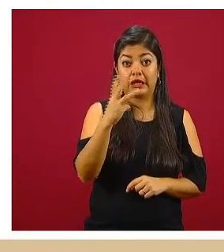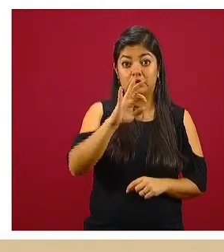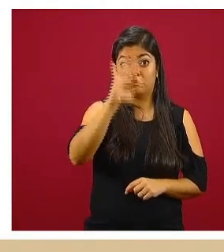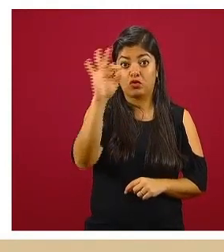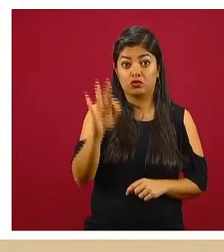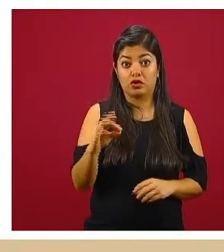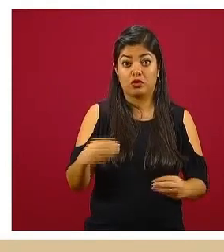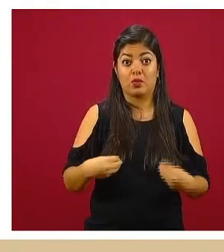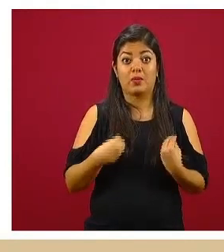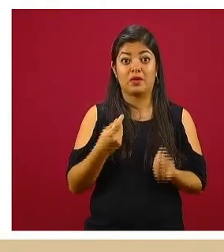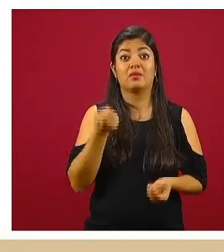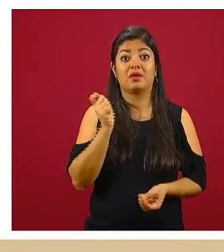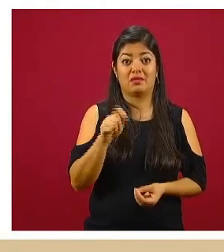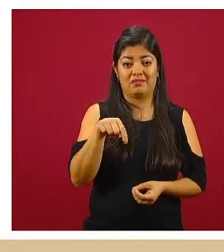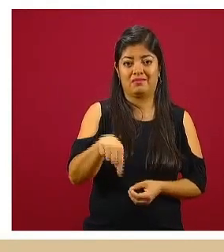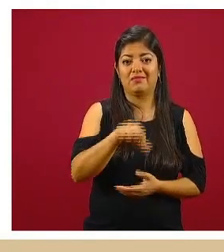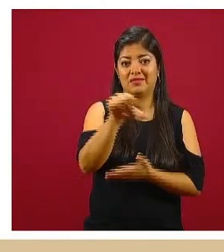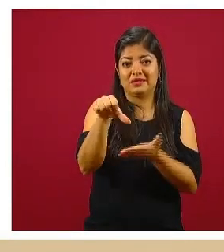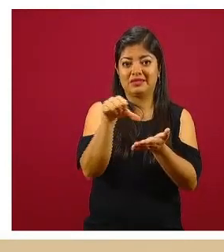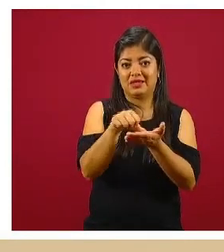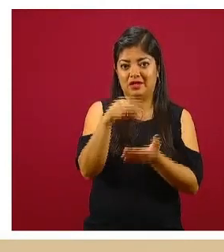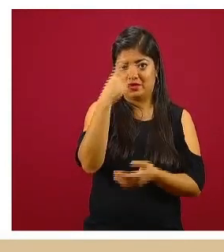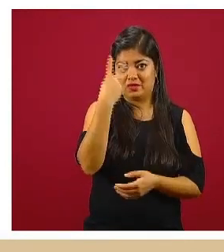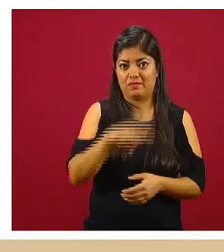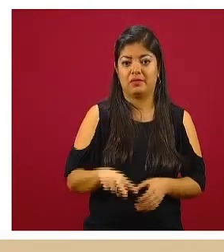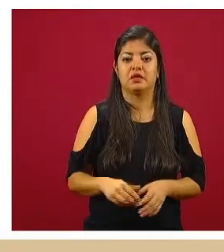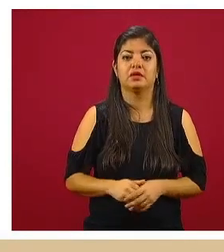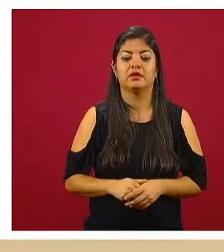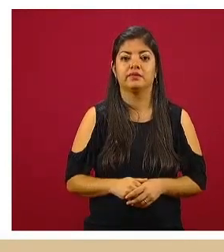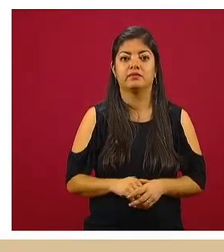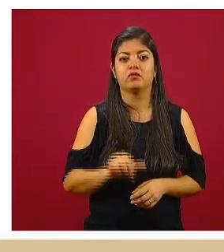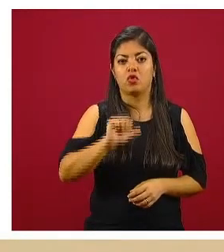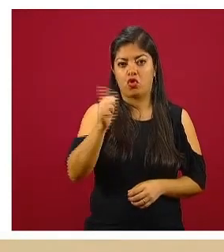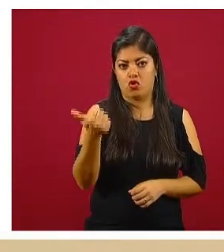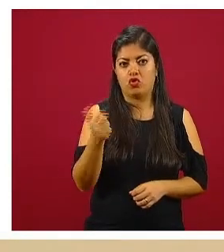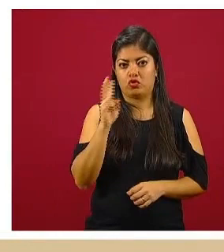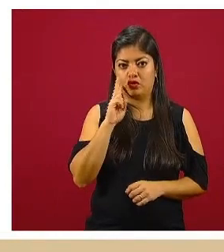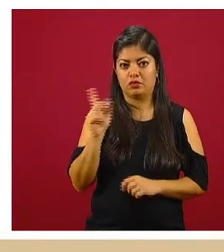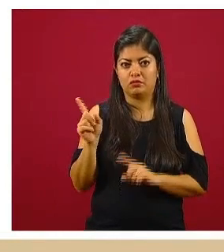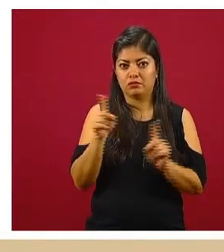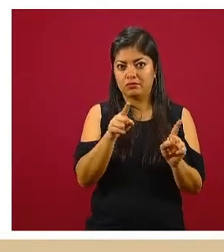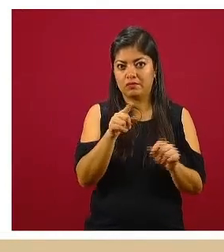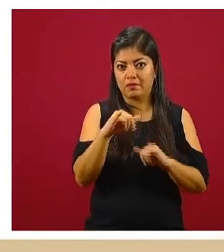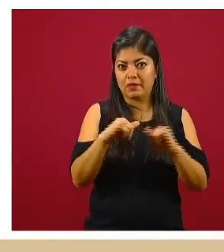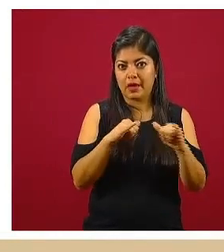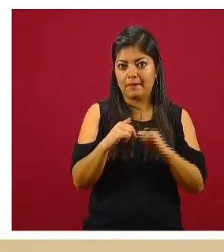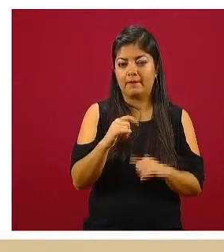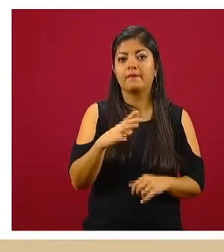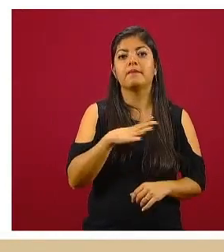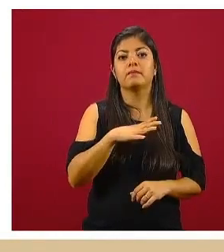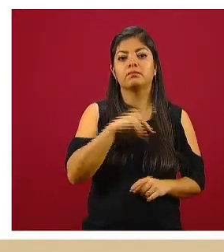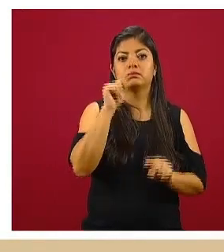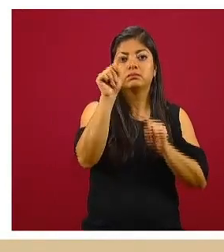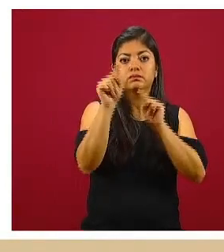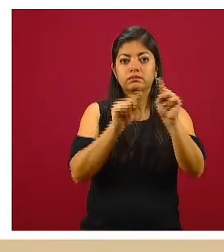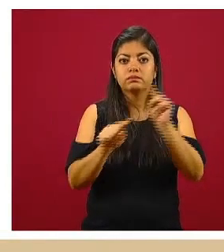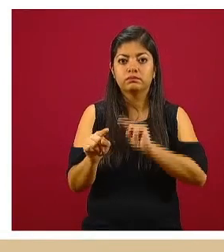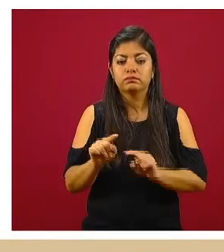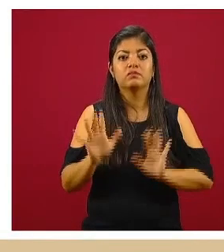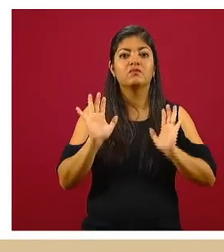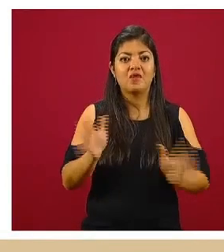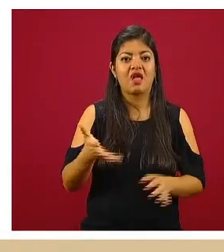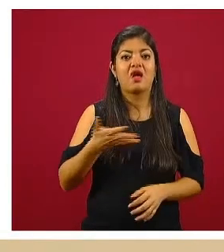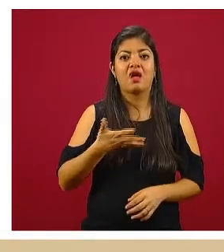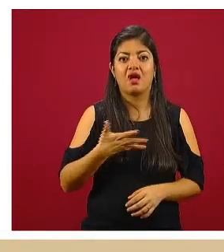23%, viven en el Valle de México. En la siguiente, lo que podemos apreciar es los casos confirmados